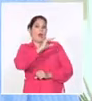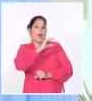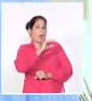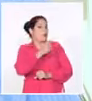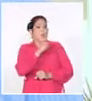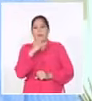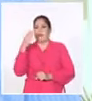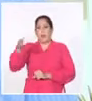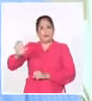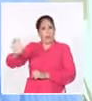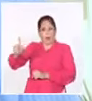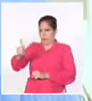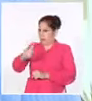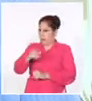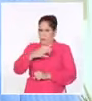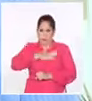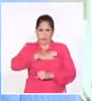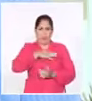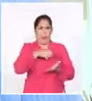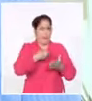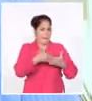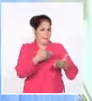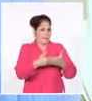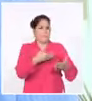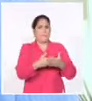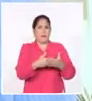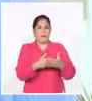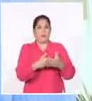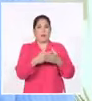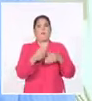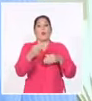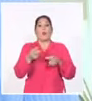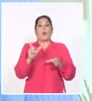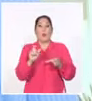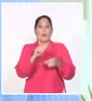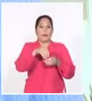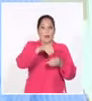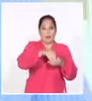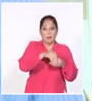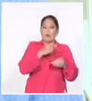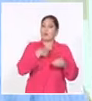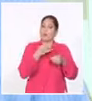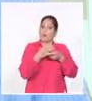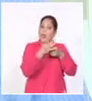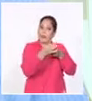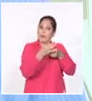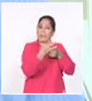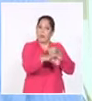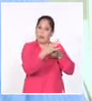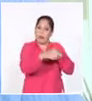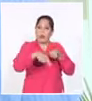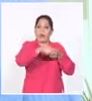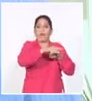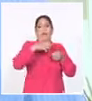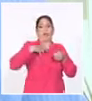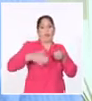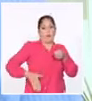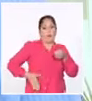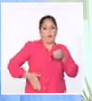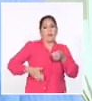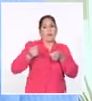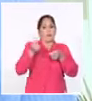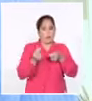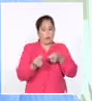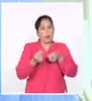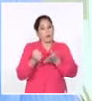tener necesidad de ir al banco. Es decir, el trabajador deposita en la cuenta de la empresa y nosotros le entregamos el efectivo. Y ayuda de